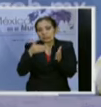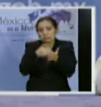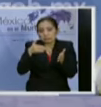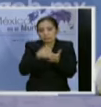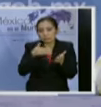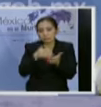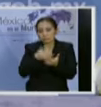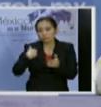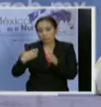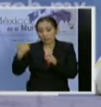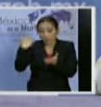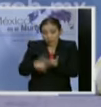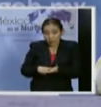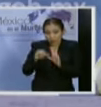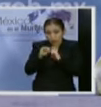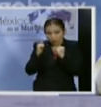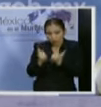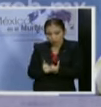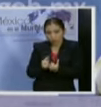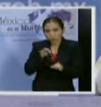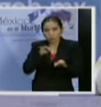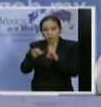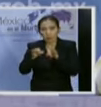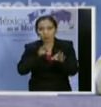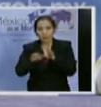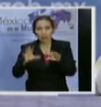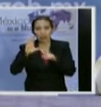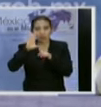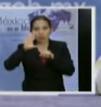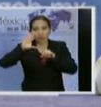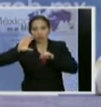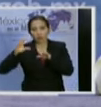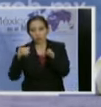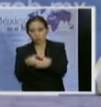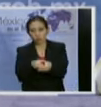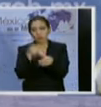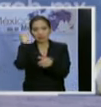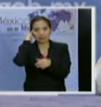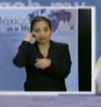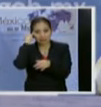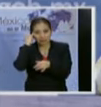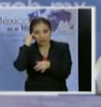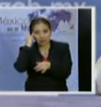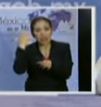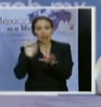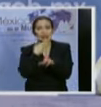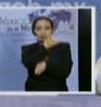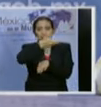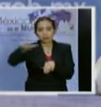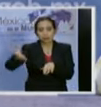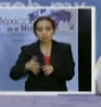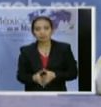mucho desde las organizaciones que trabajamos, digamos, en las comunidades indígenas y